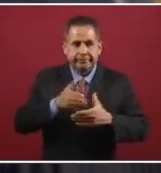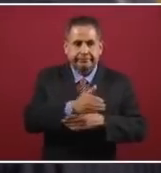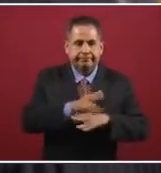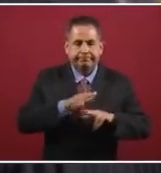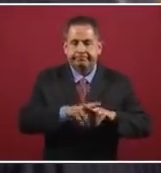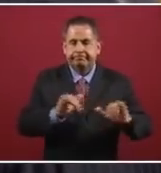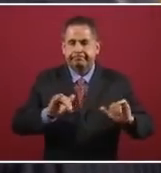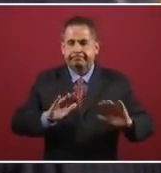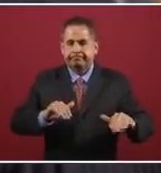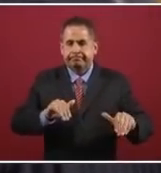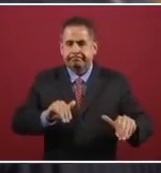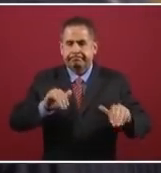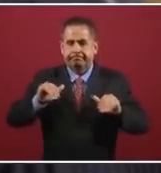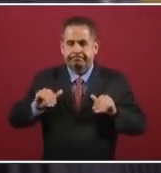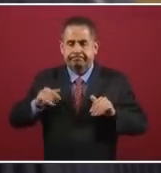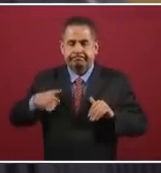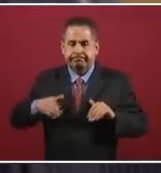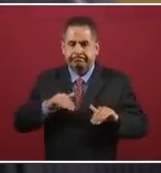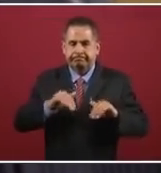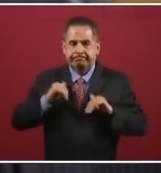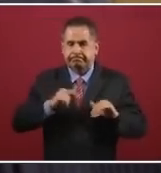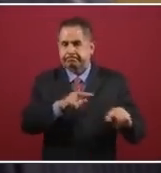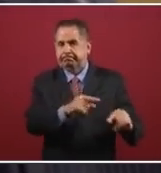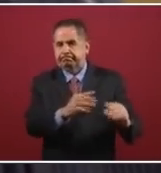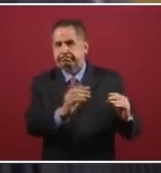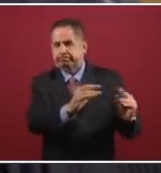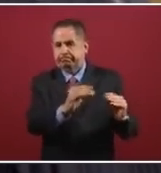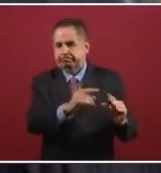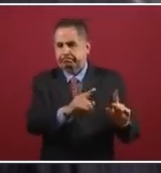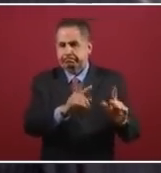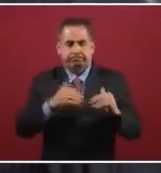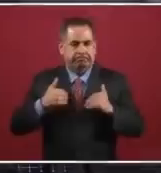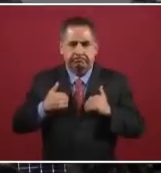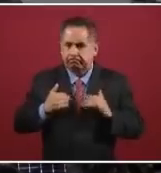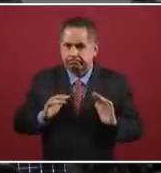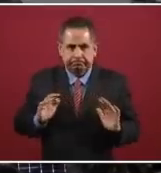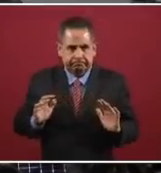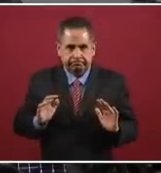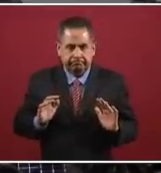no intervención y de autodeterminación de los pueblos. Pero